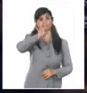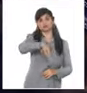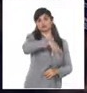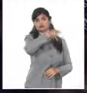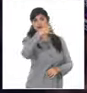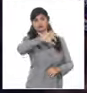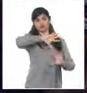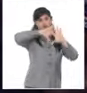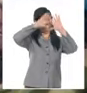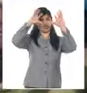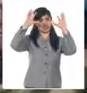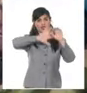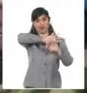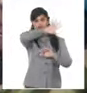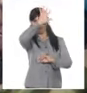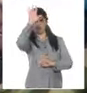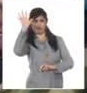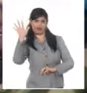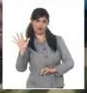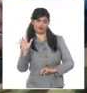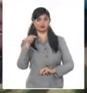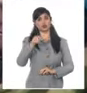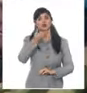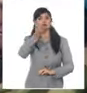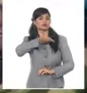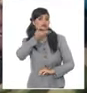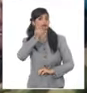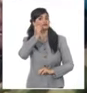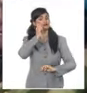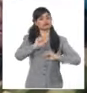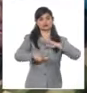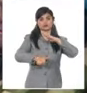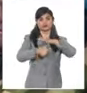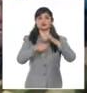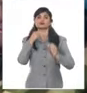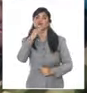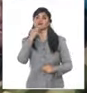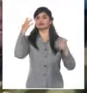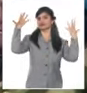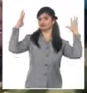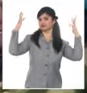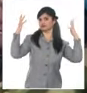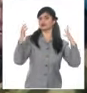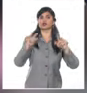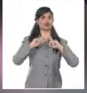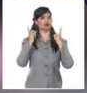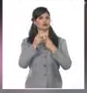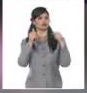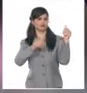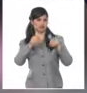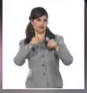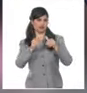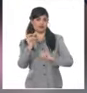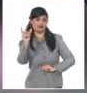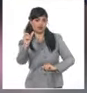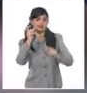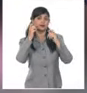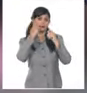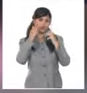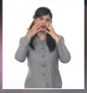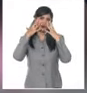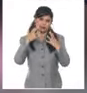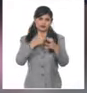durante sus palabras al inicio de la conmemoración felicitó a los participantes y significó la fecha como la más importante en la historia de la